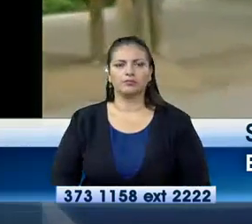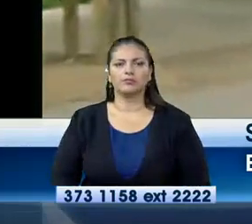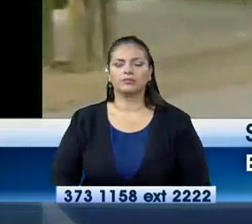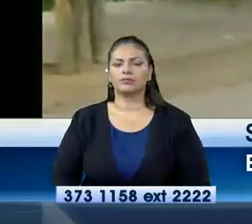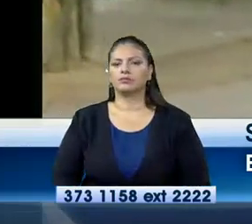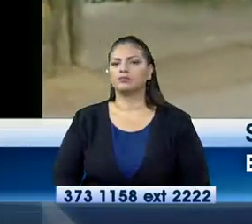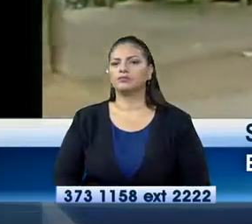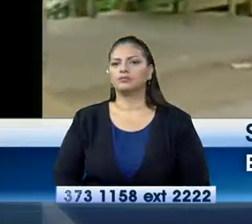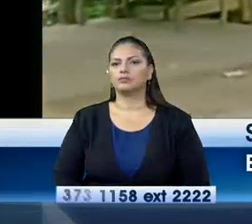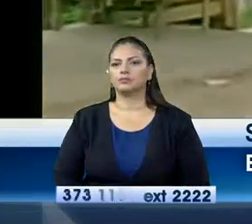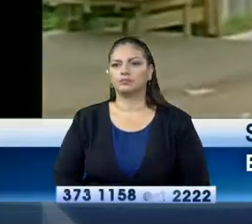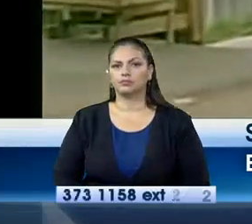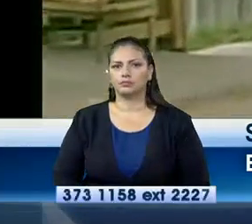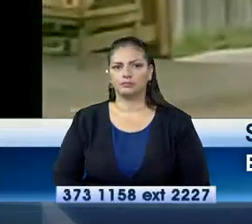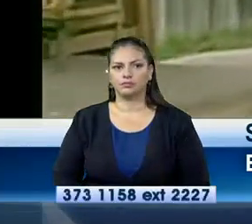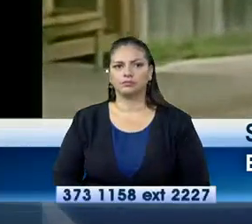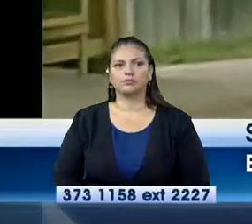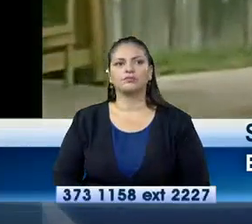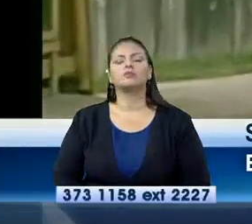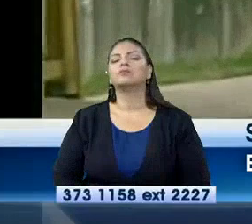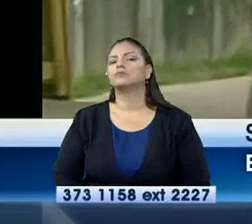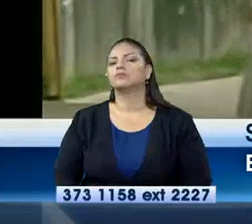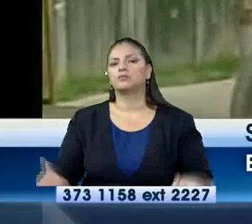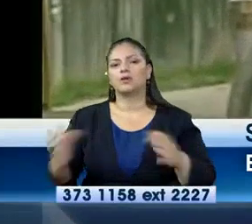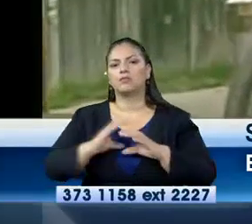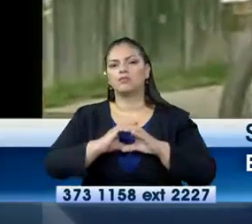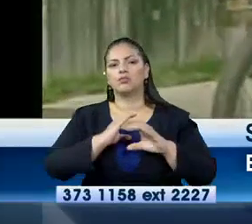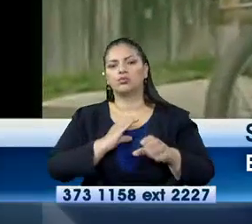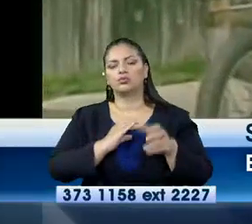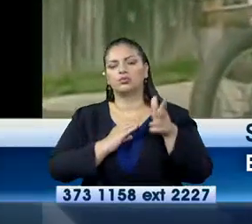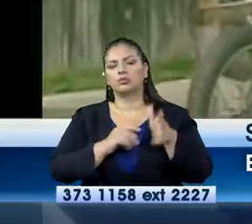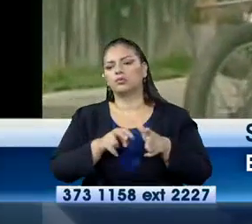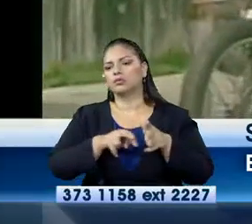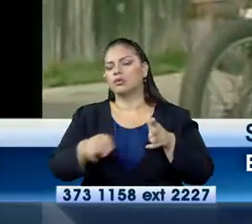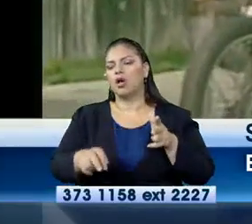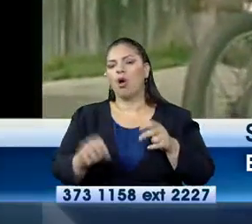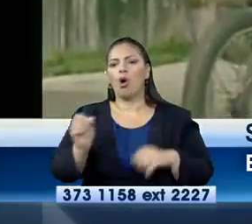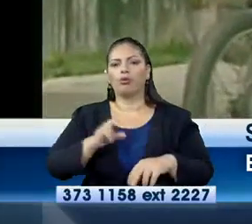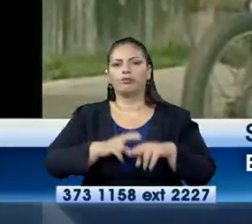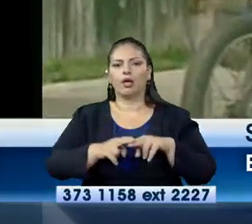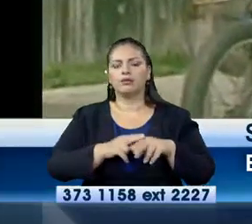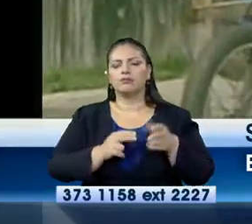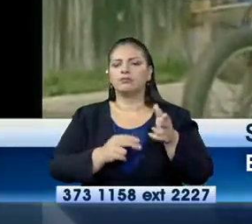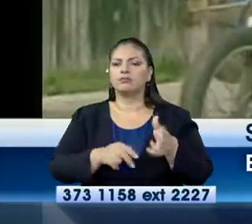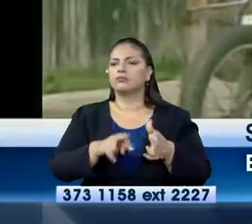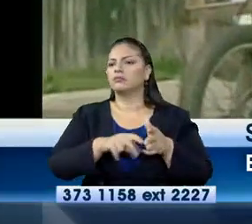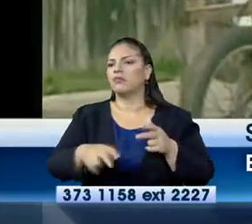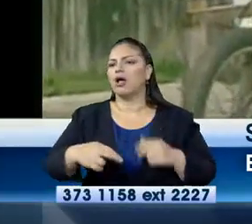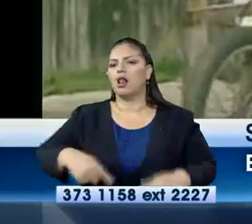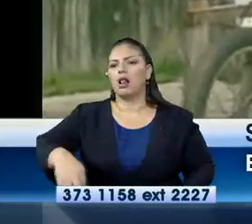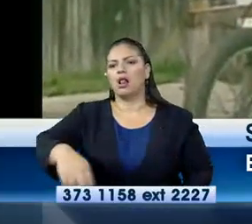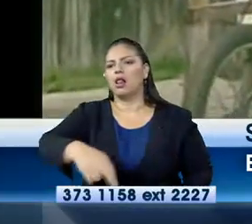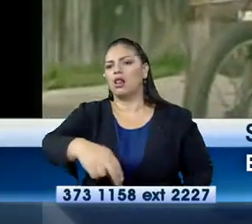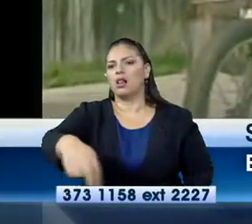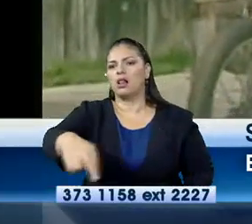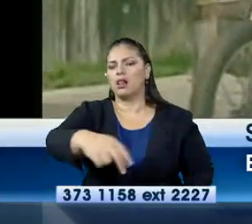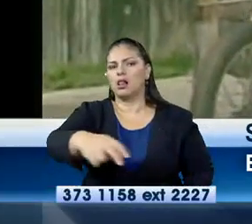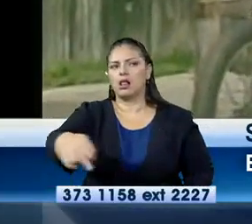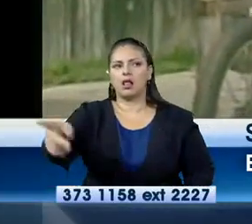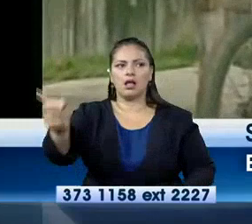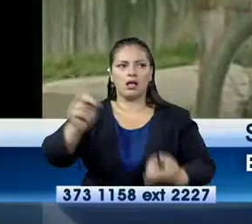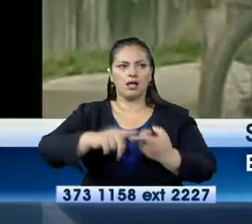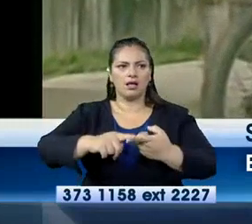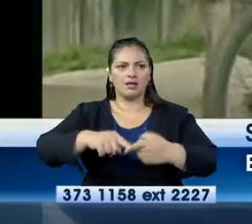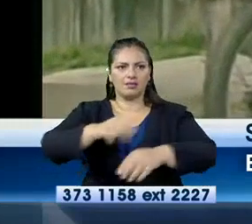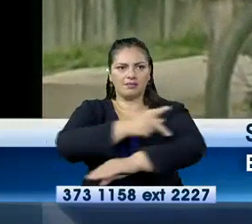sector, y desde aquí caminan hasta la perimetral. Por acá también el resguardo policial, los amigos agentes de la